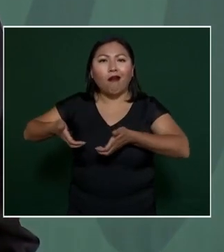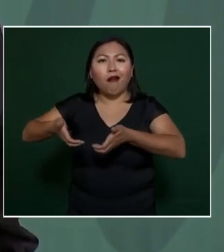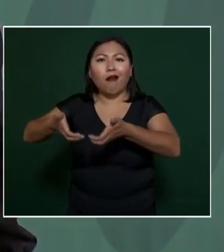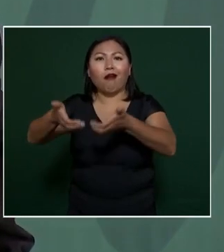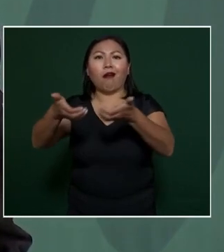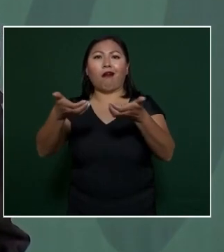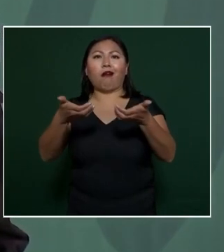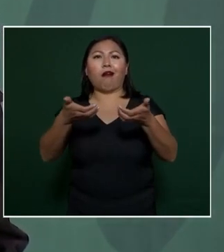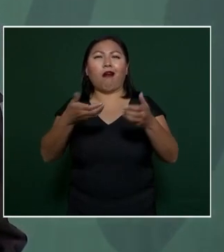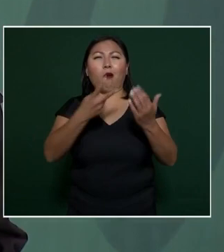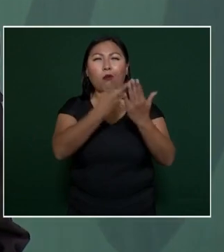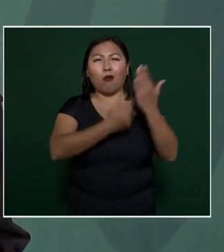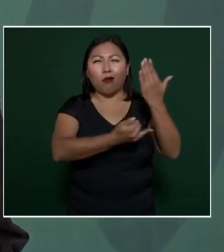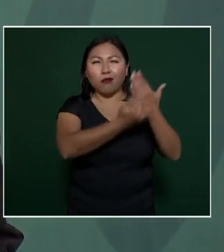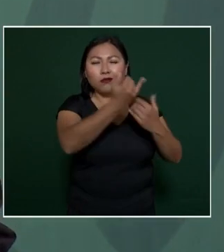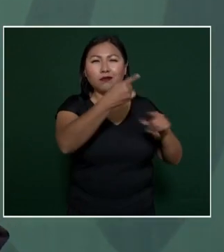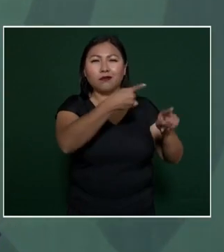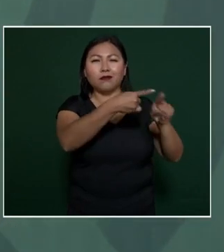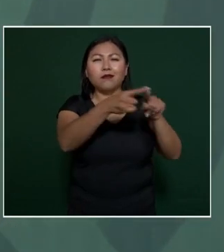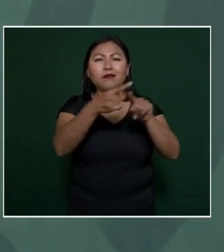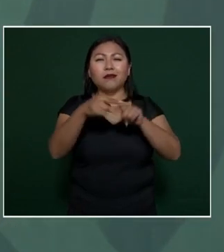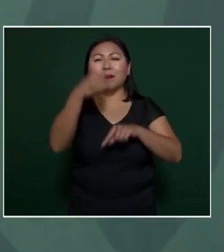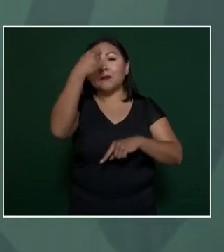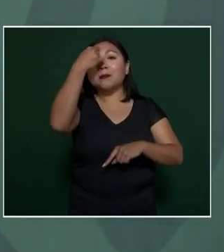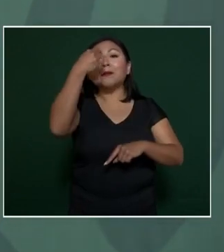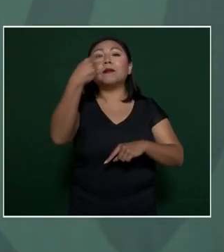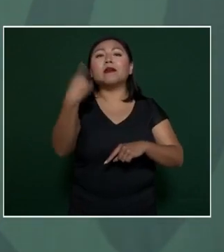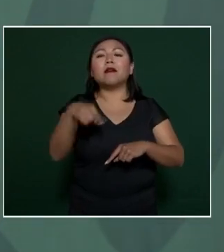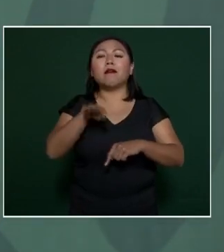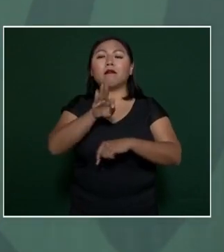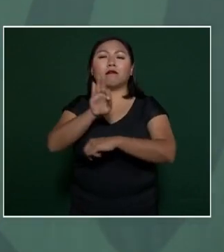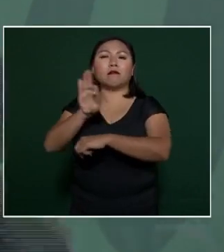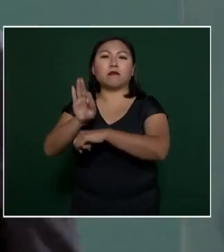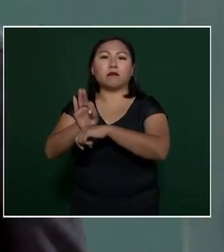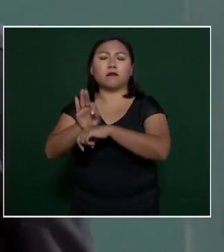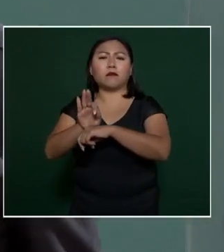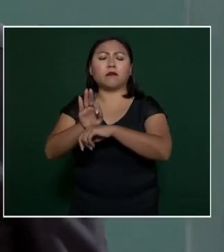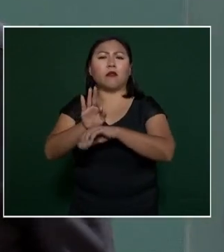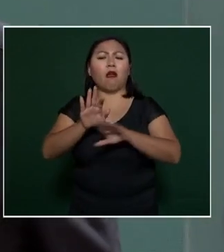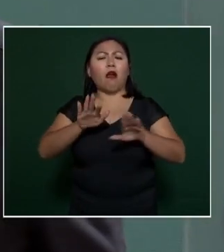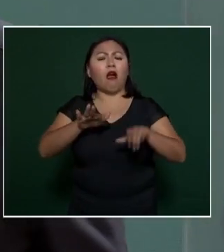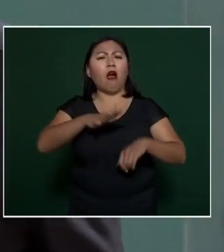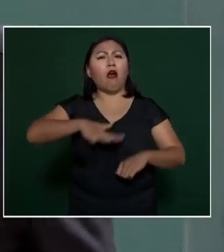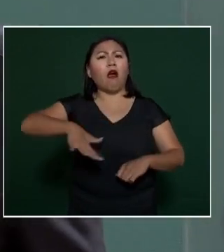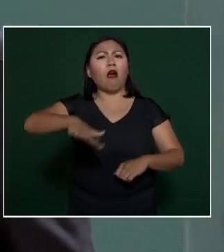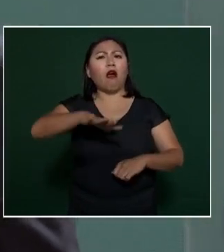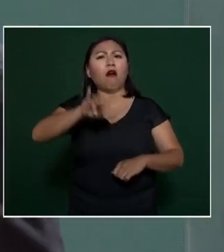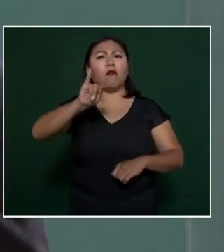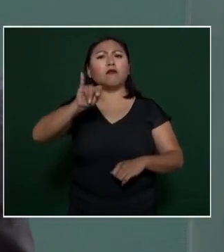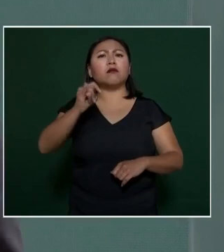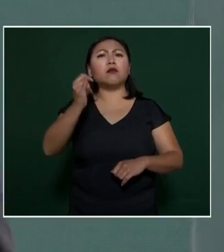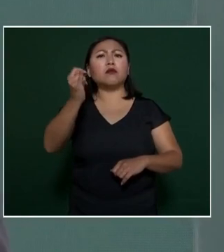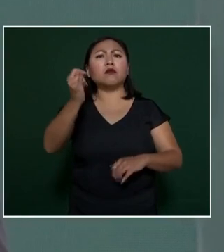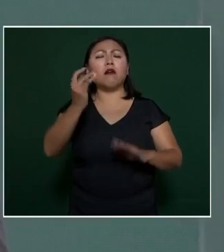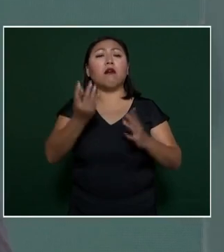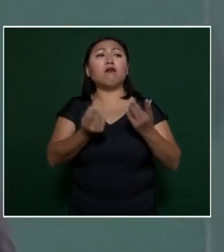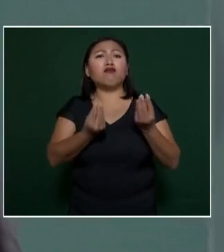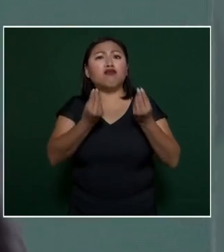importantes en el tema que preocupa mucho a la gente el tema de la